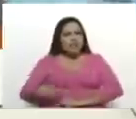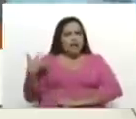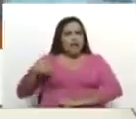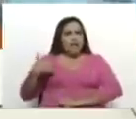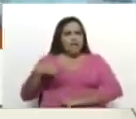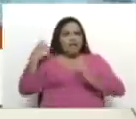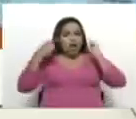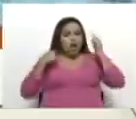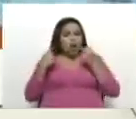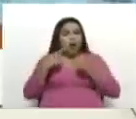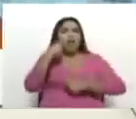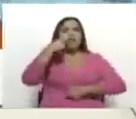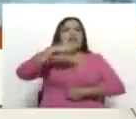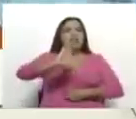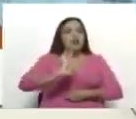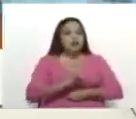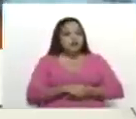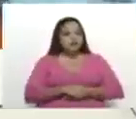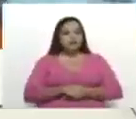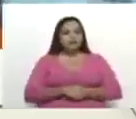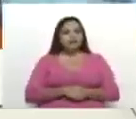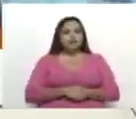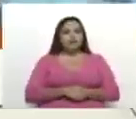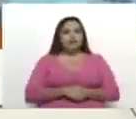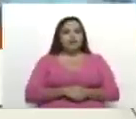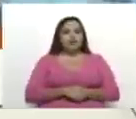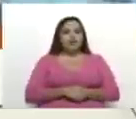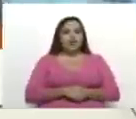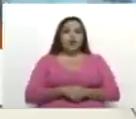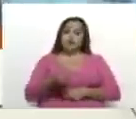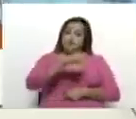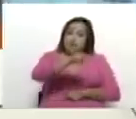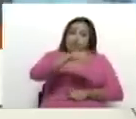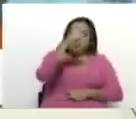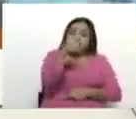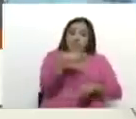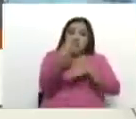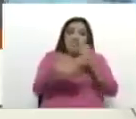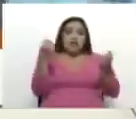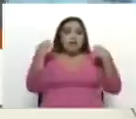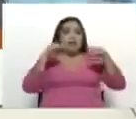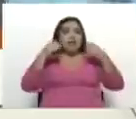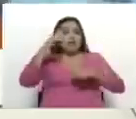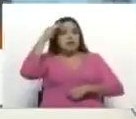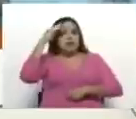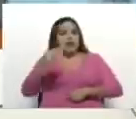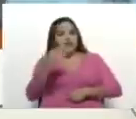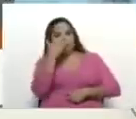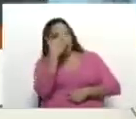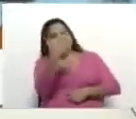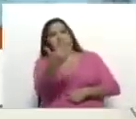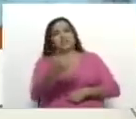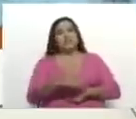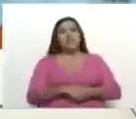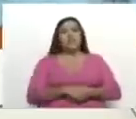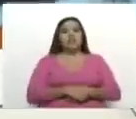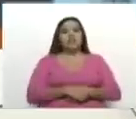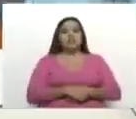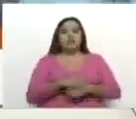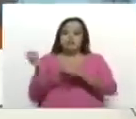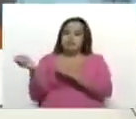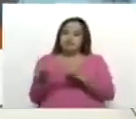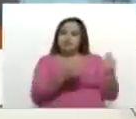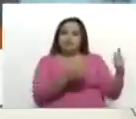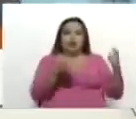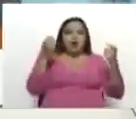se atrevió a ordenar ejercicios militares frente a la eventualidad de mandar tropas